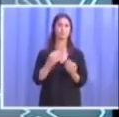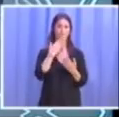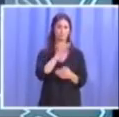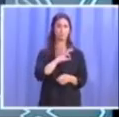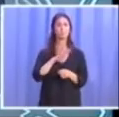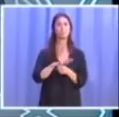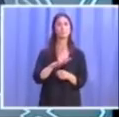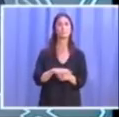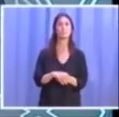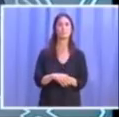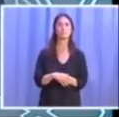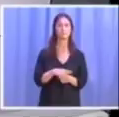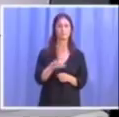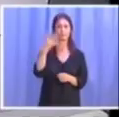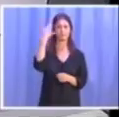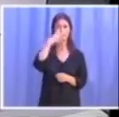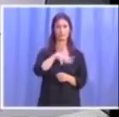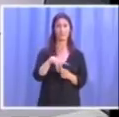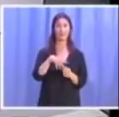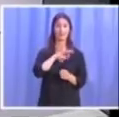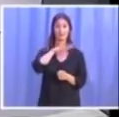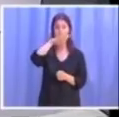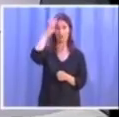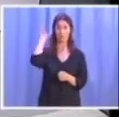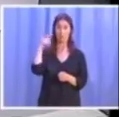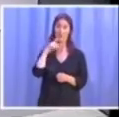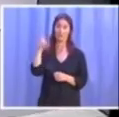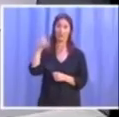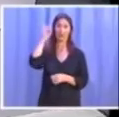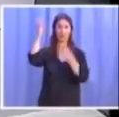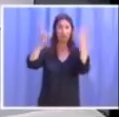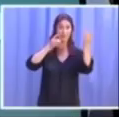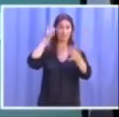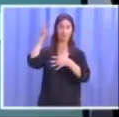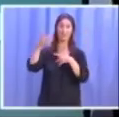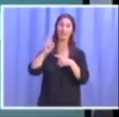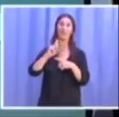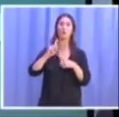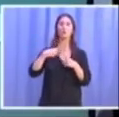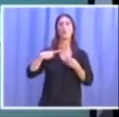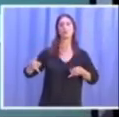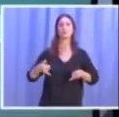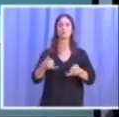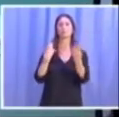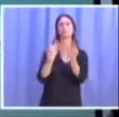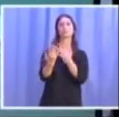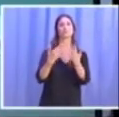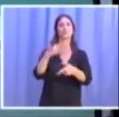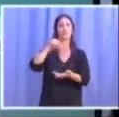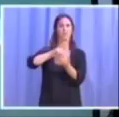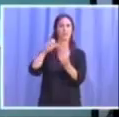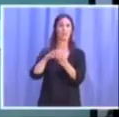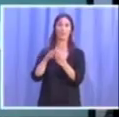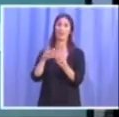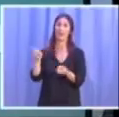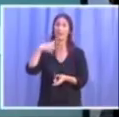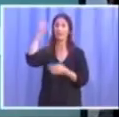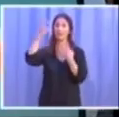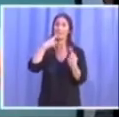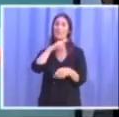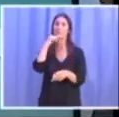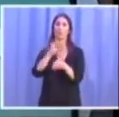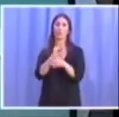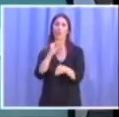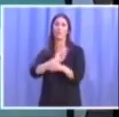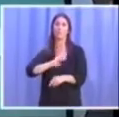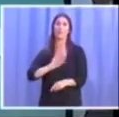Gutiérrez. Señor Salvador. Al señor Cambril decirle que la creatividad no es abrir en Canal Granada. La creatividad es proteger el patrimonio que tenemos, que